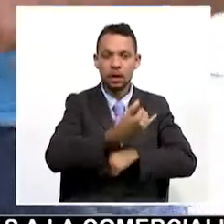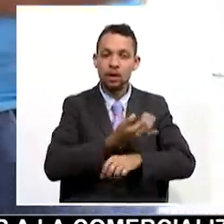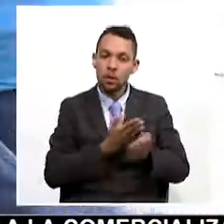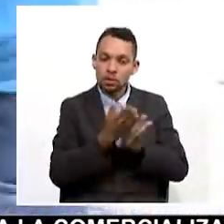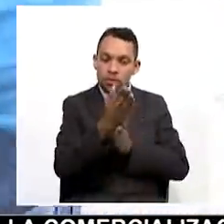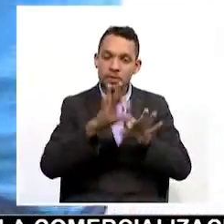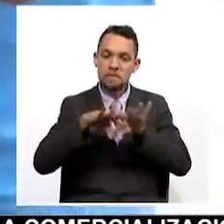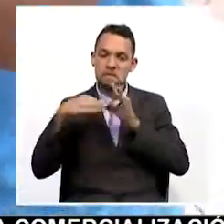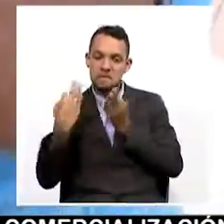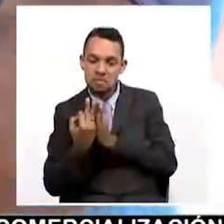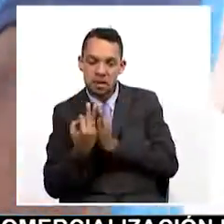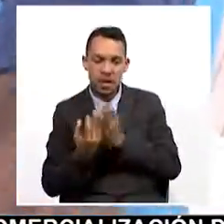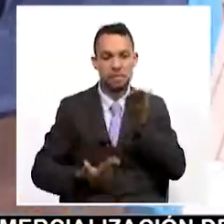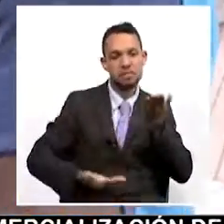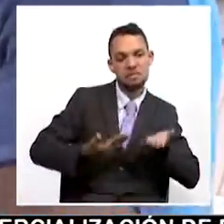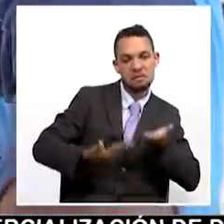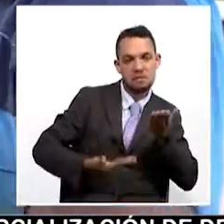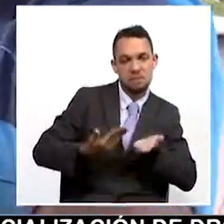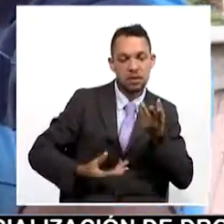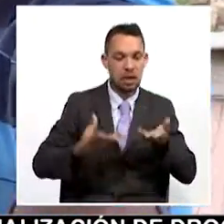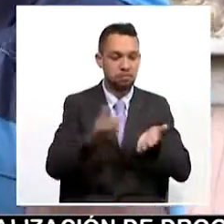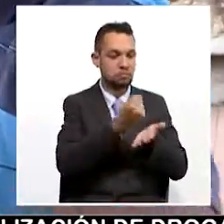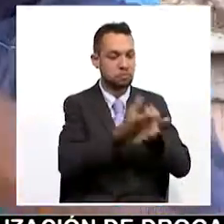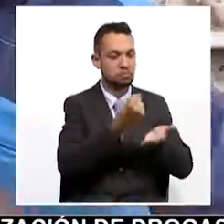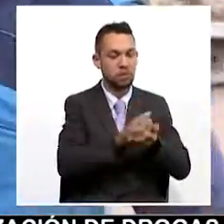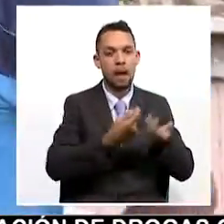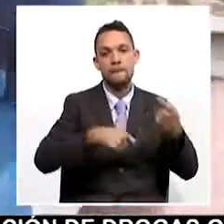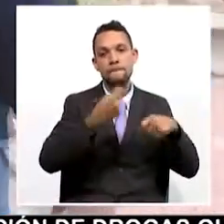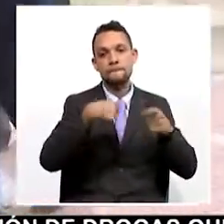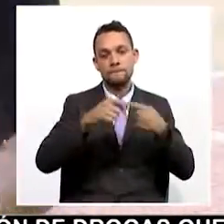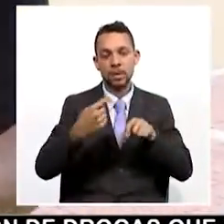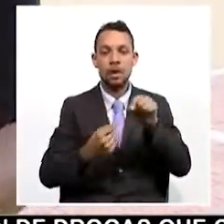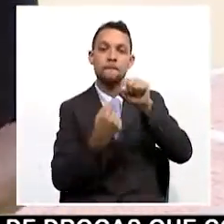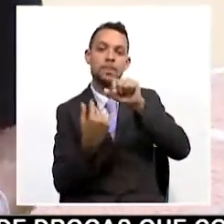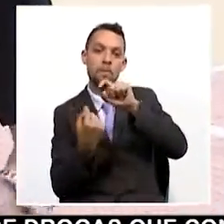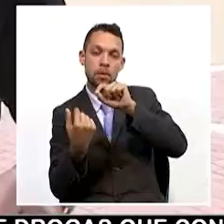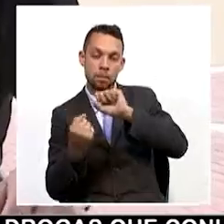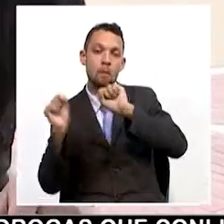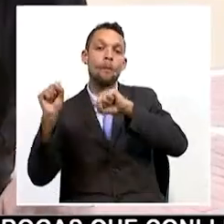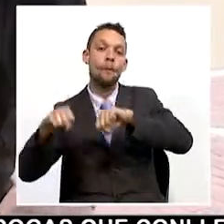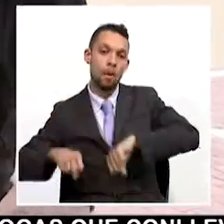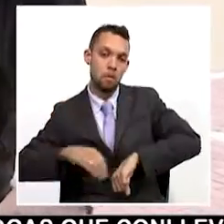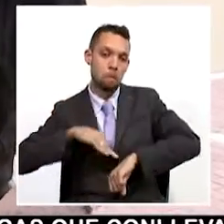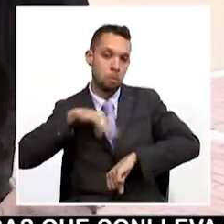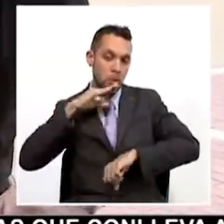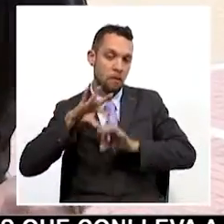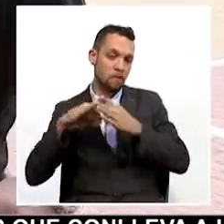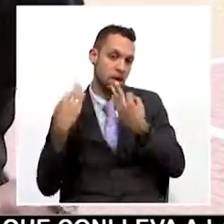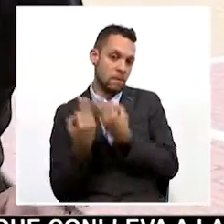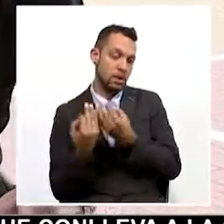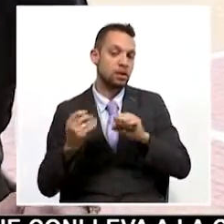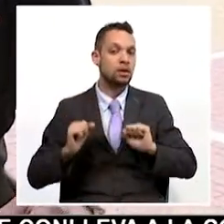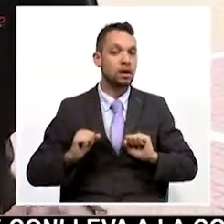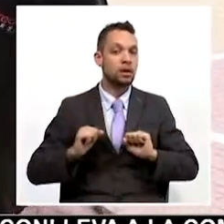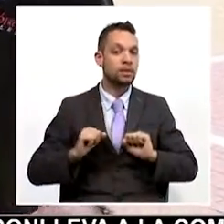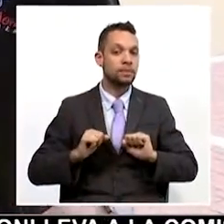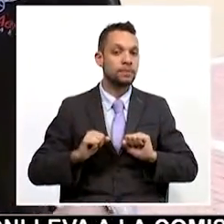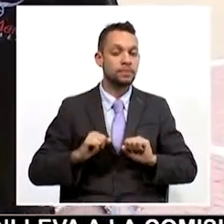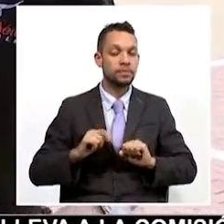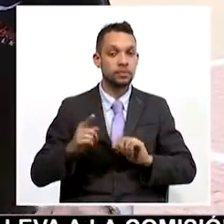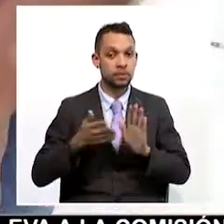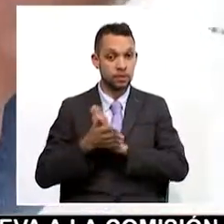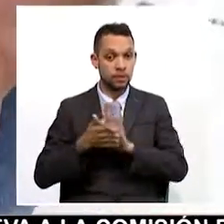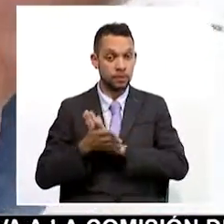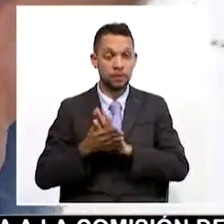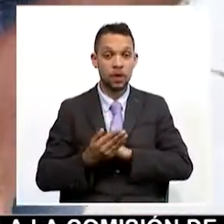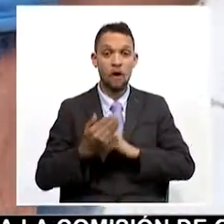sus familias dependen de las ganancias provenientes de la venta como la principal fuente de ingresos de su hogar, para este caso la fruta, esa